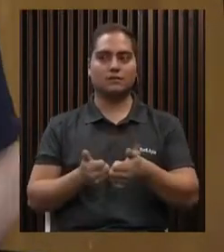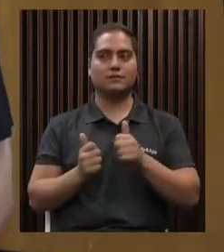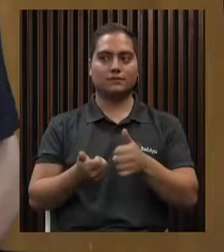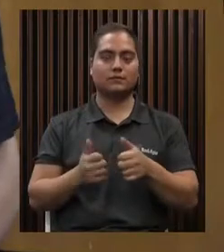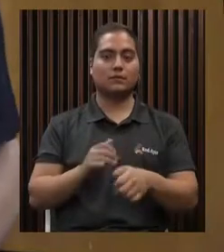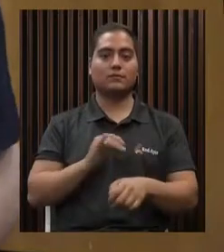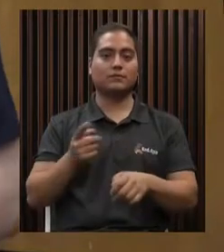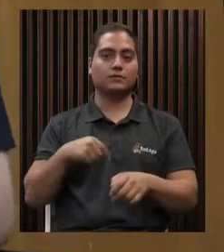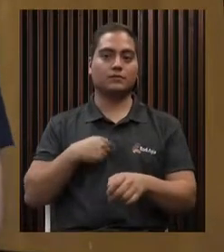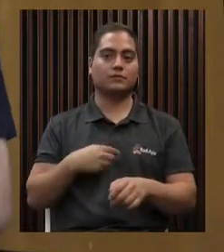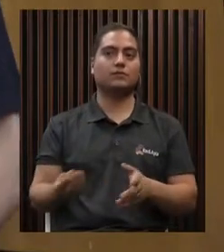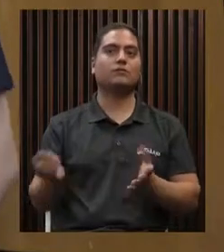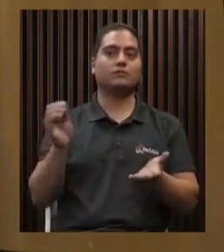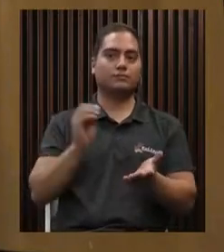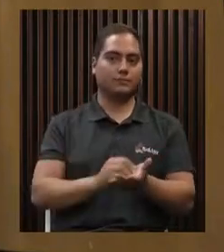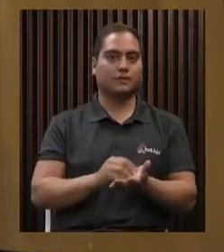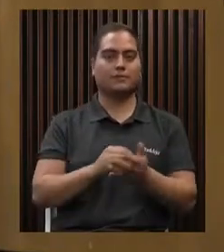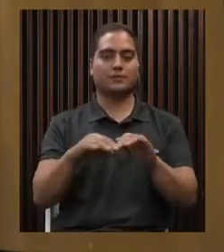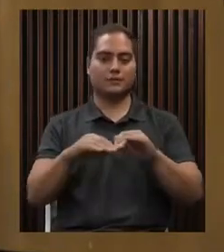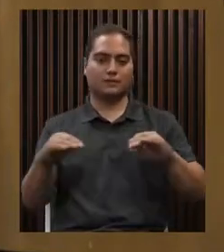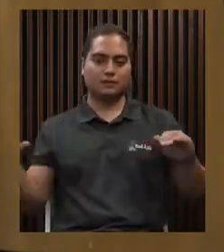el escenario y lo desafiamos. No.